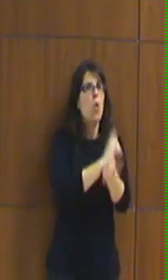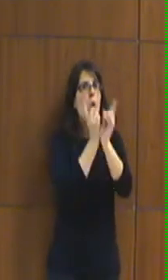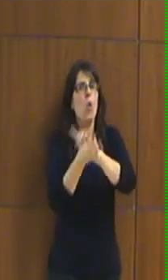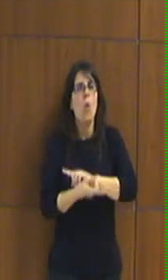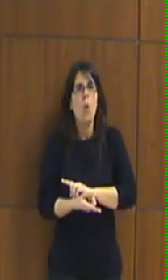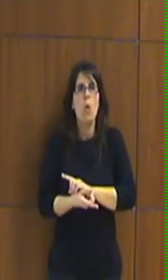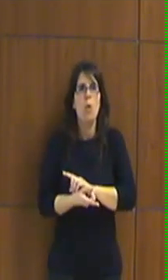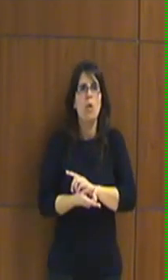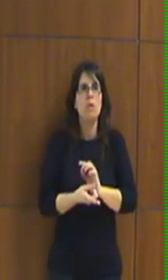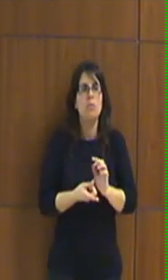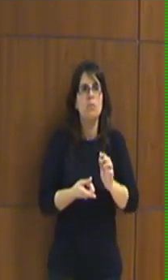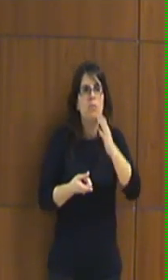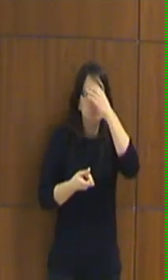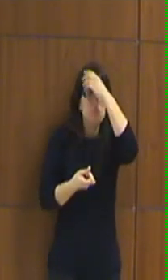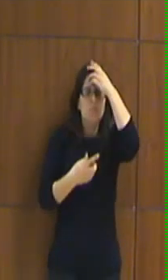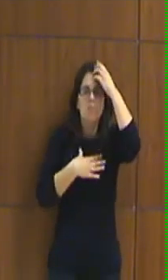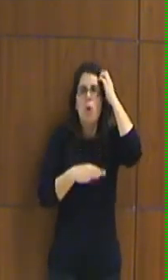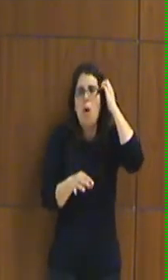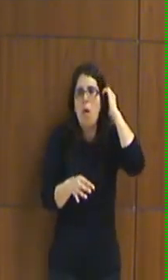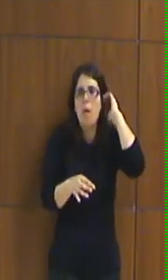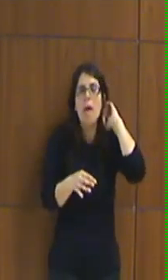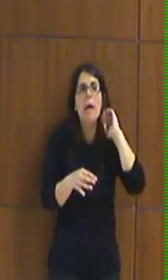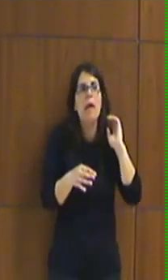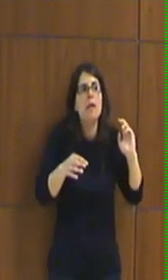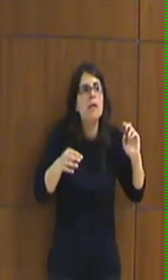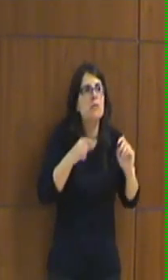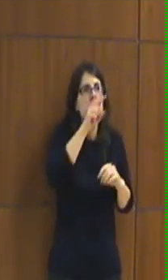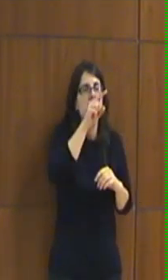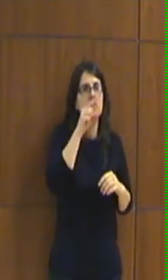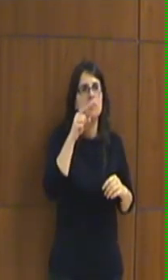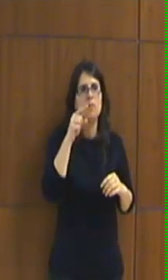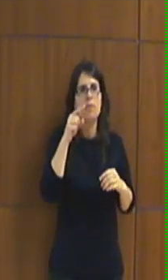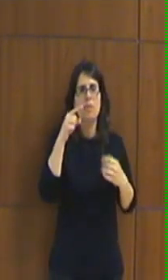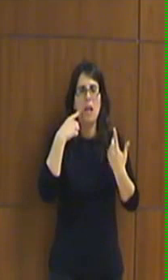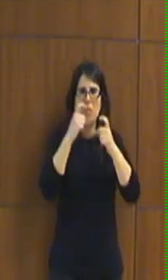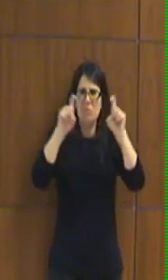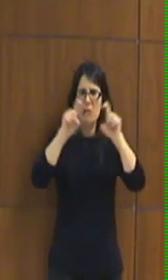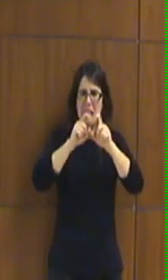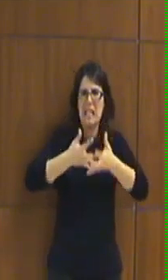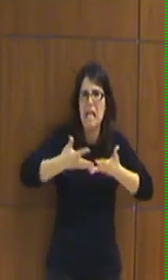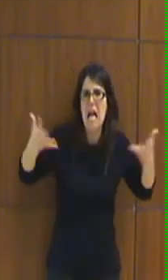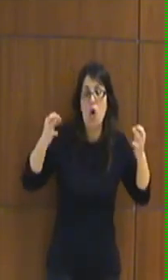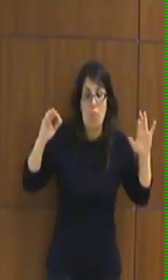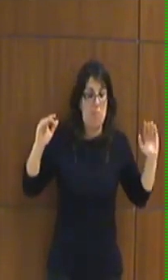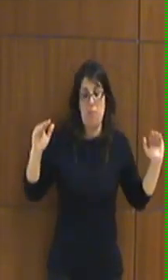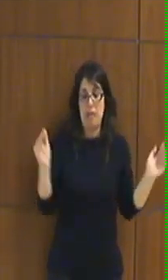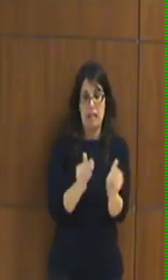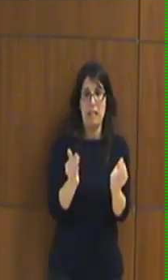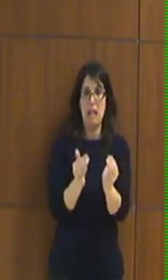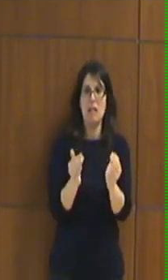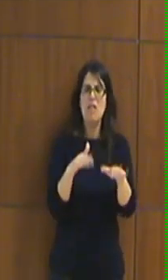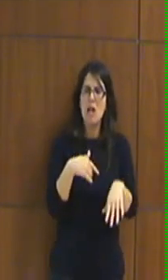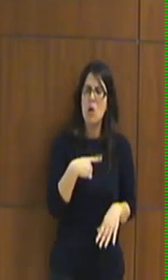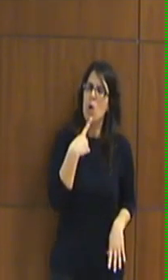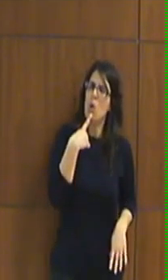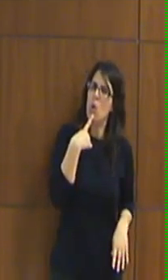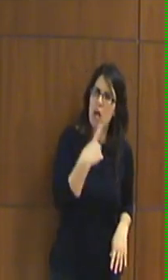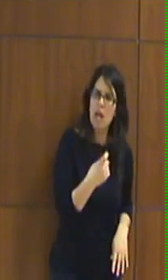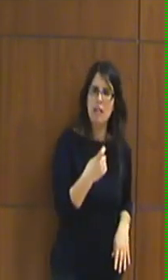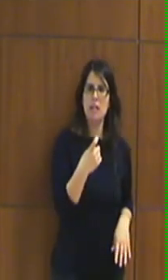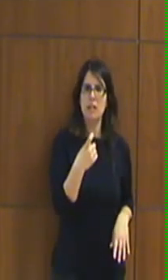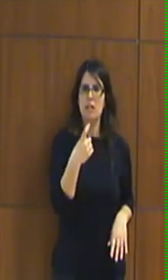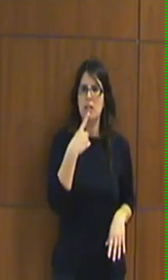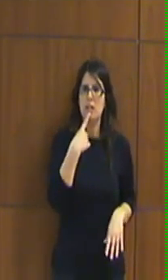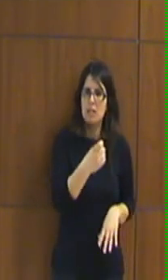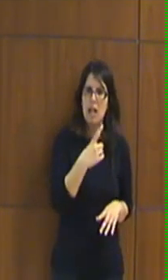tan distinta que las multinacionales, las pequeñas empresas, les cuesta